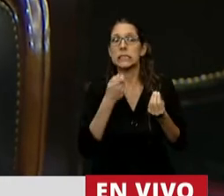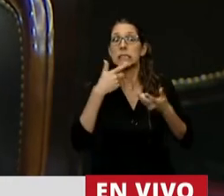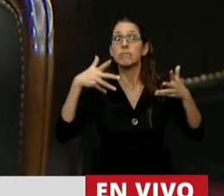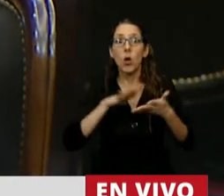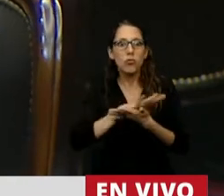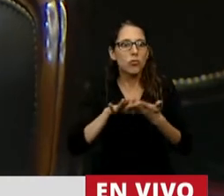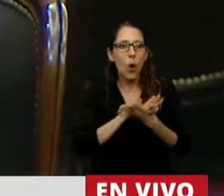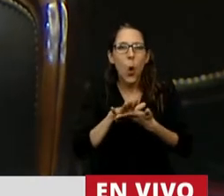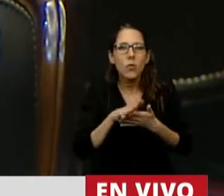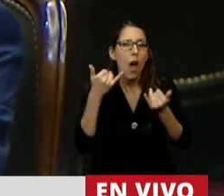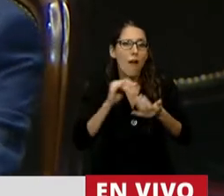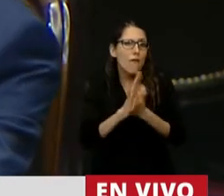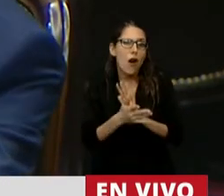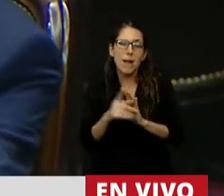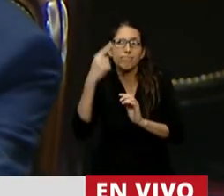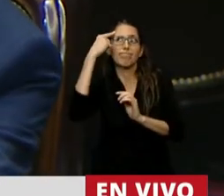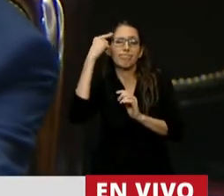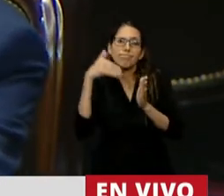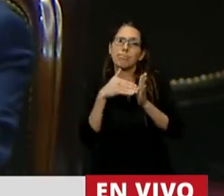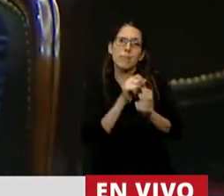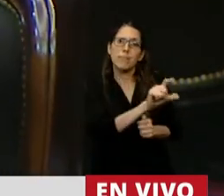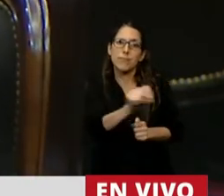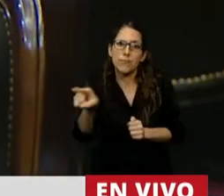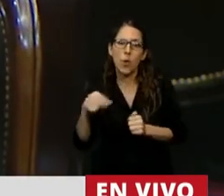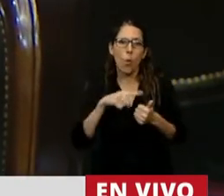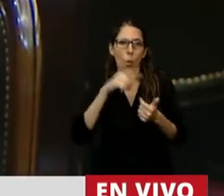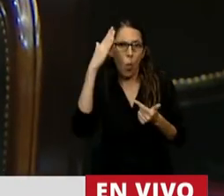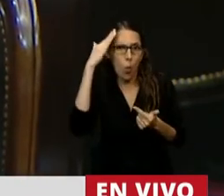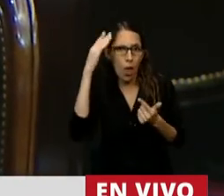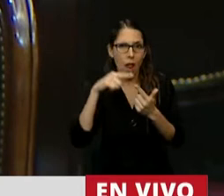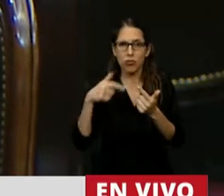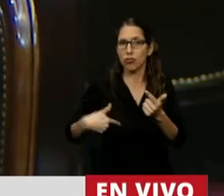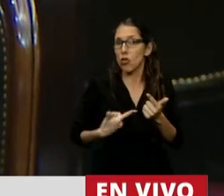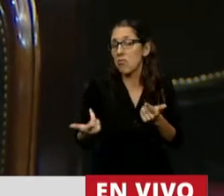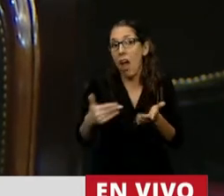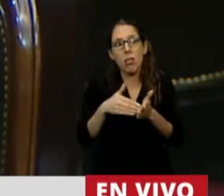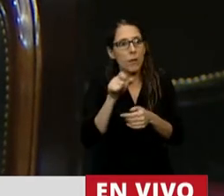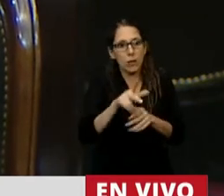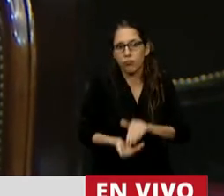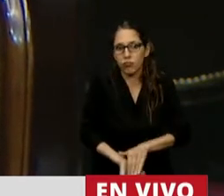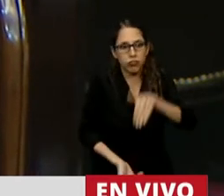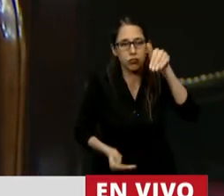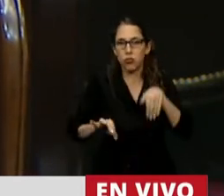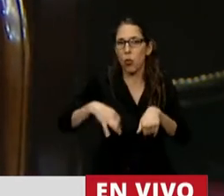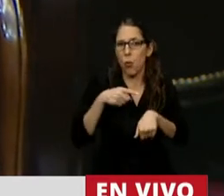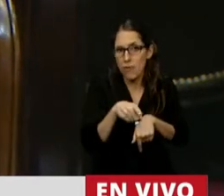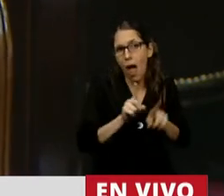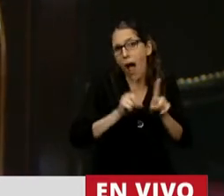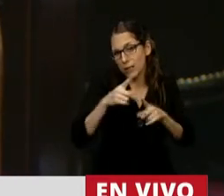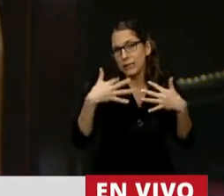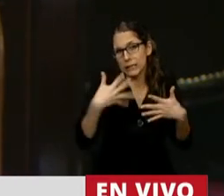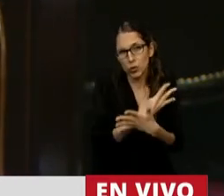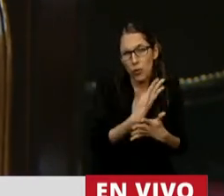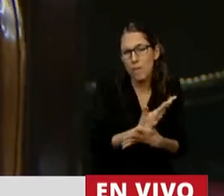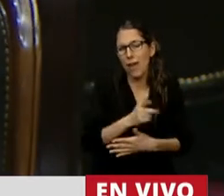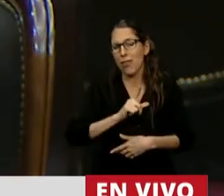intervienen razones subjetivas, sociales, culturales, historias de vidas, por supuesto, de sufrimiento y